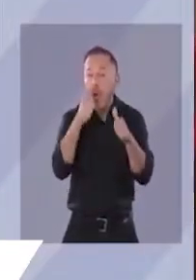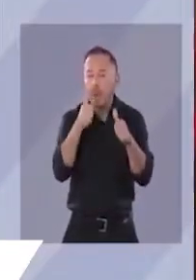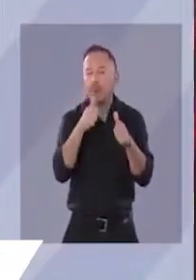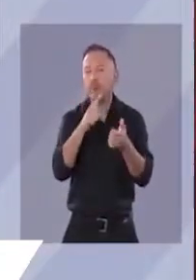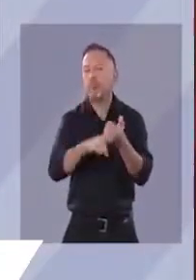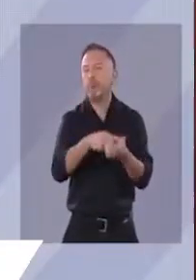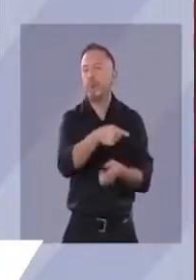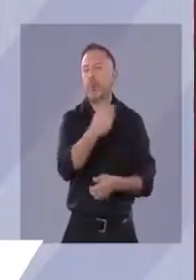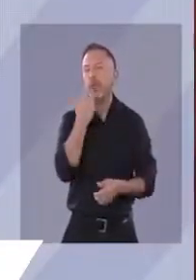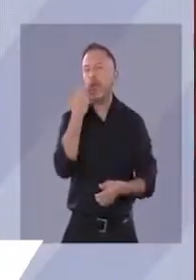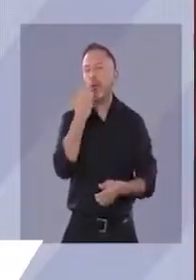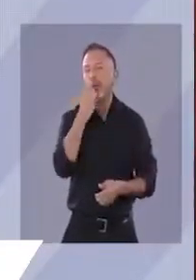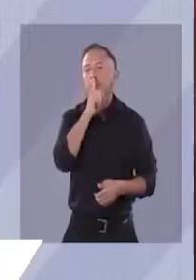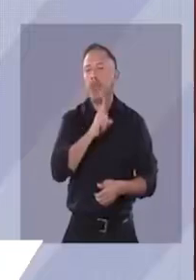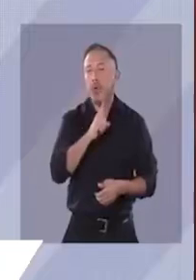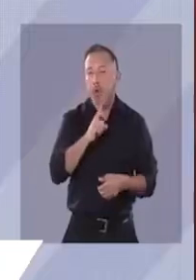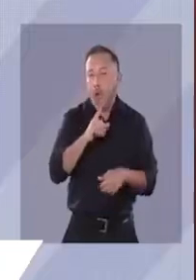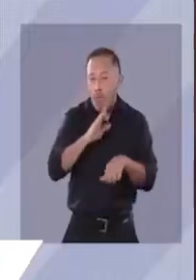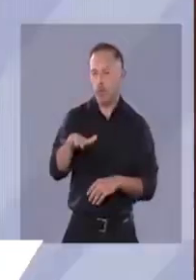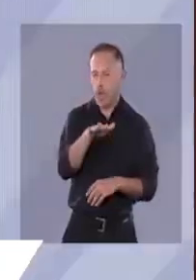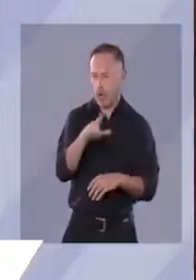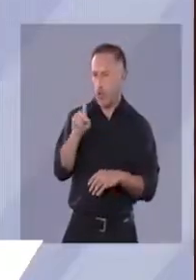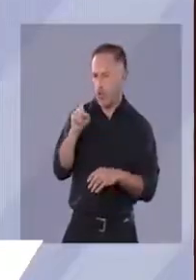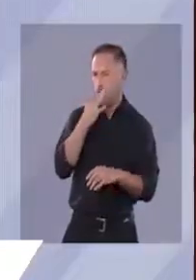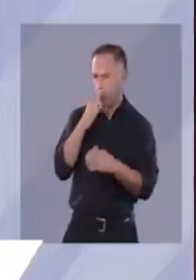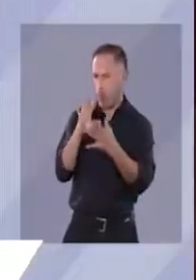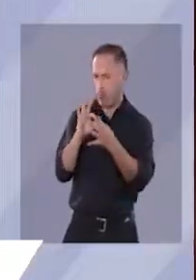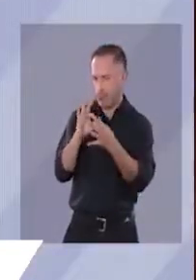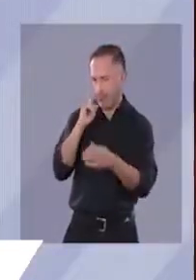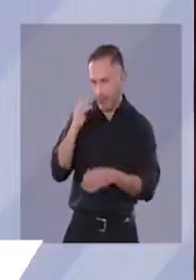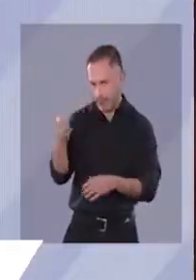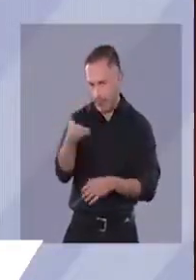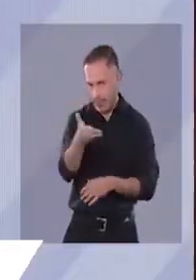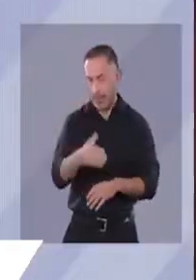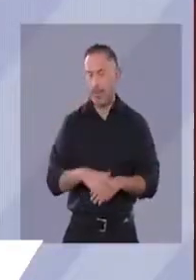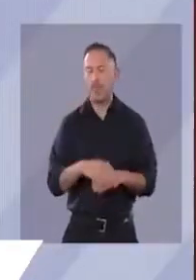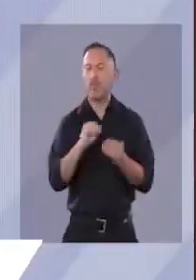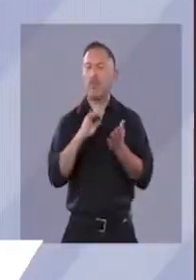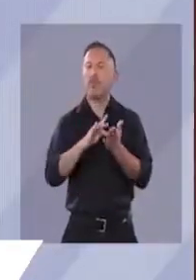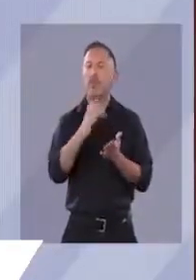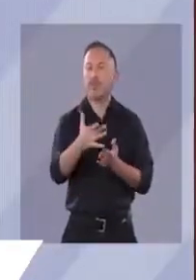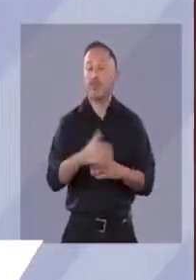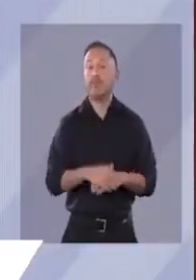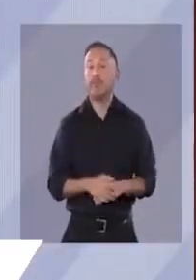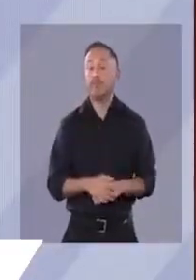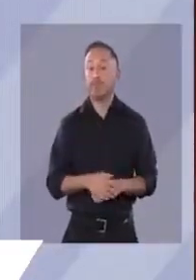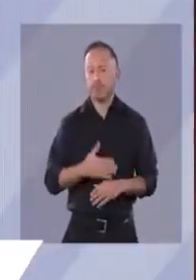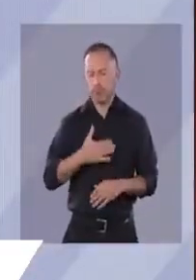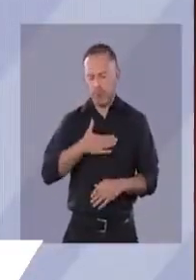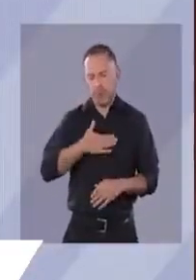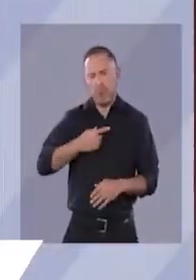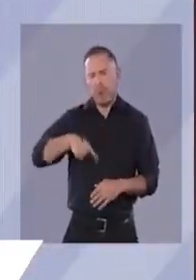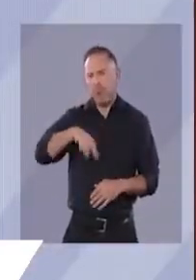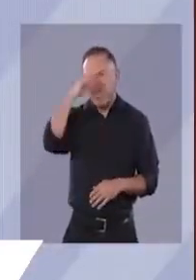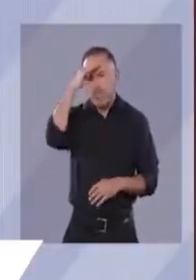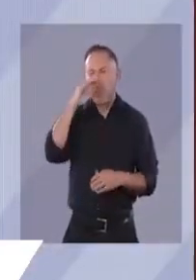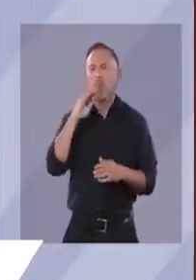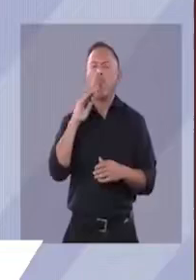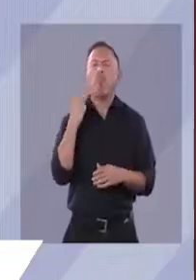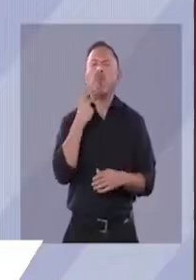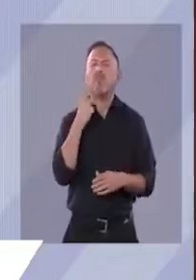autoritario. Ella misma lo expone ahí, vamos a ver cómo lo dice, y en su